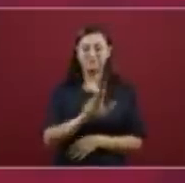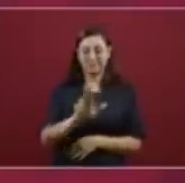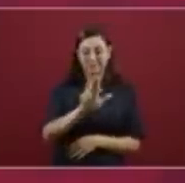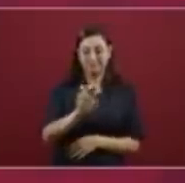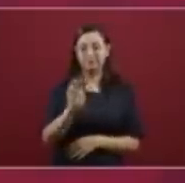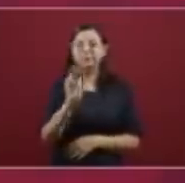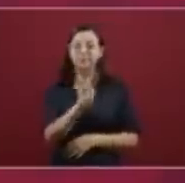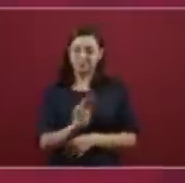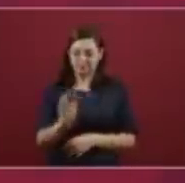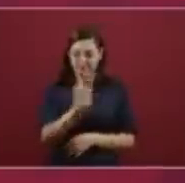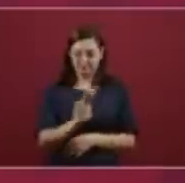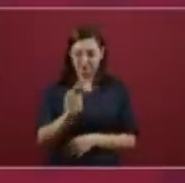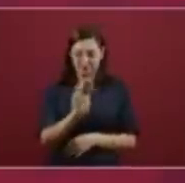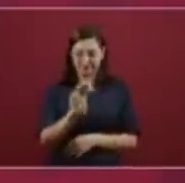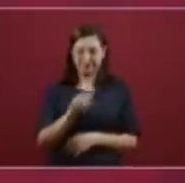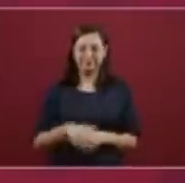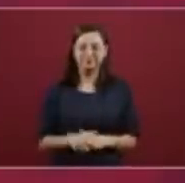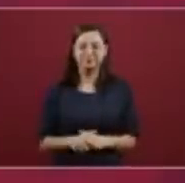tener